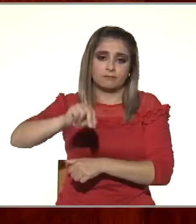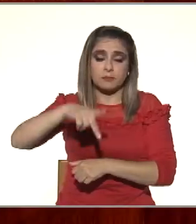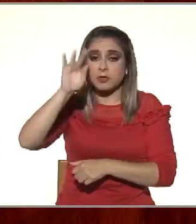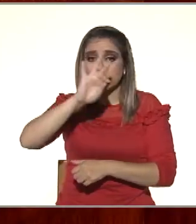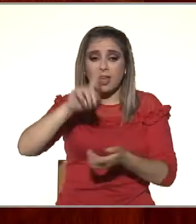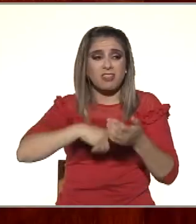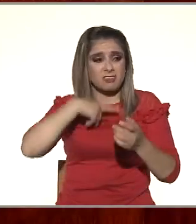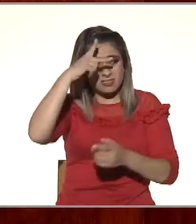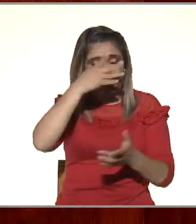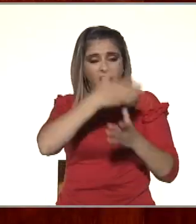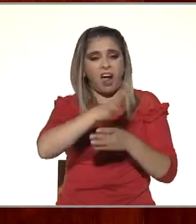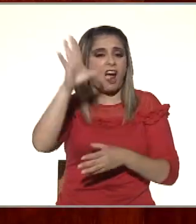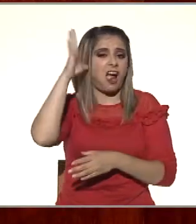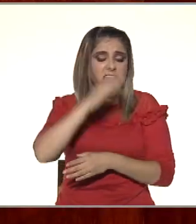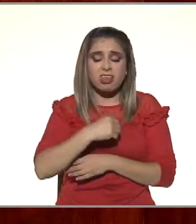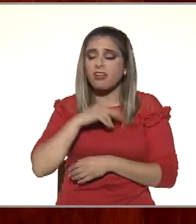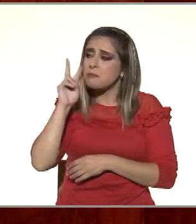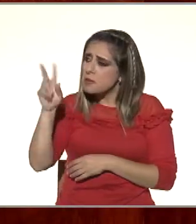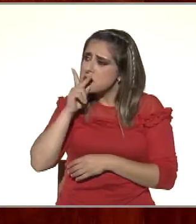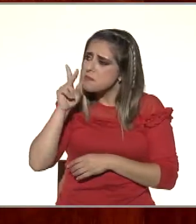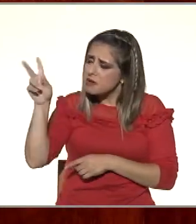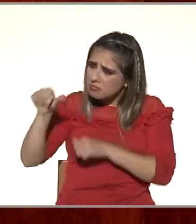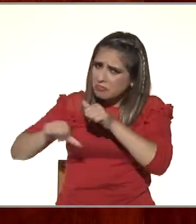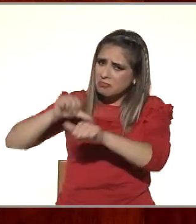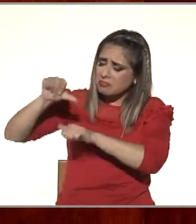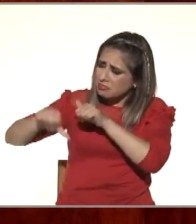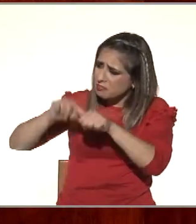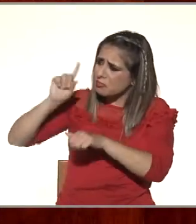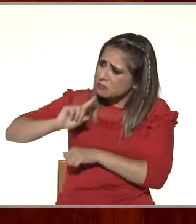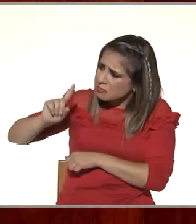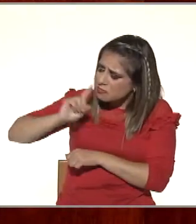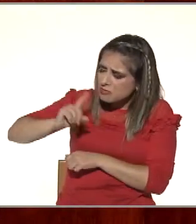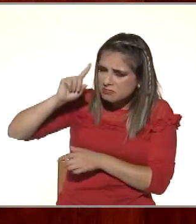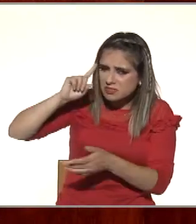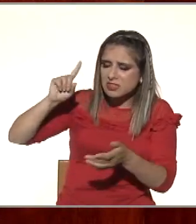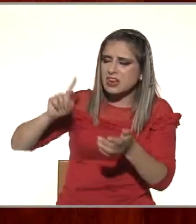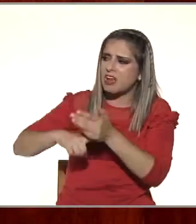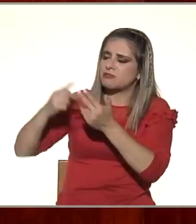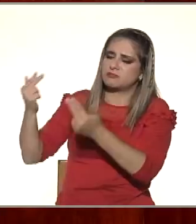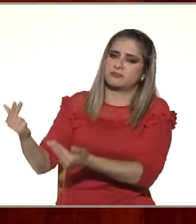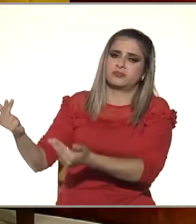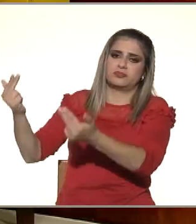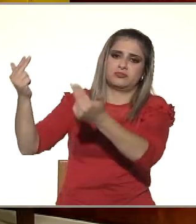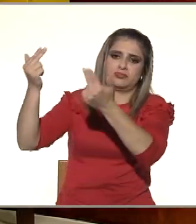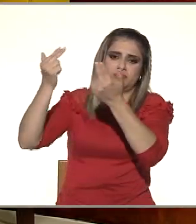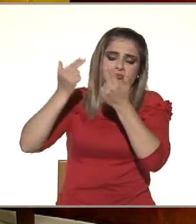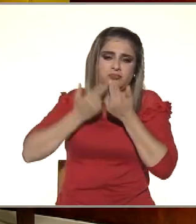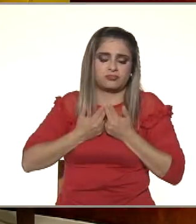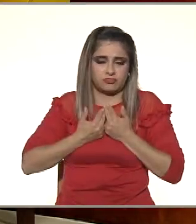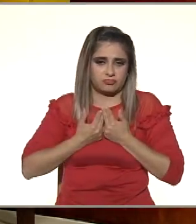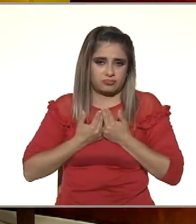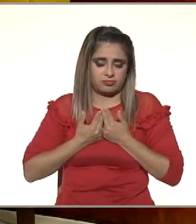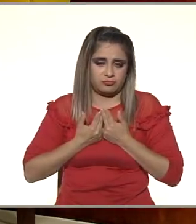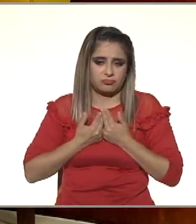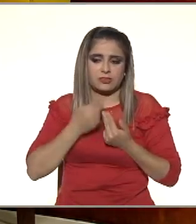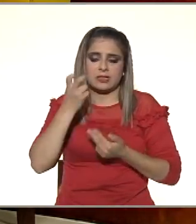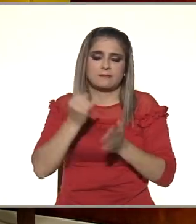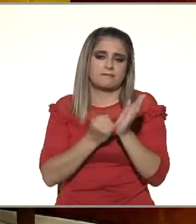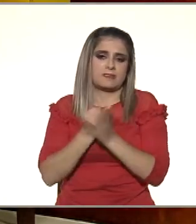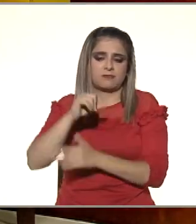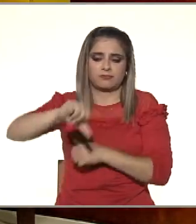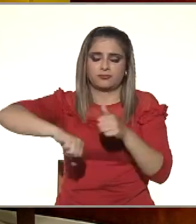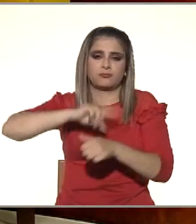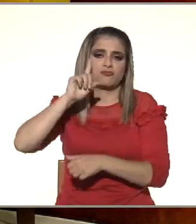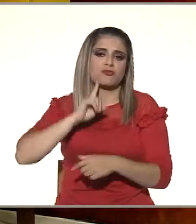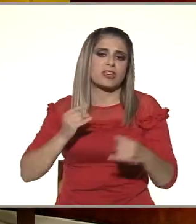que va a repetir así como herencia casi genética, no son herencias genéticas, pero casi, ese patrón.